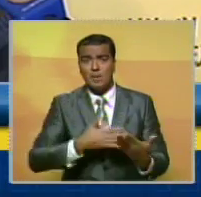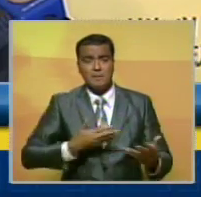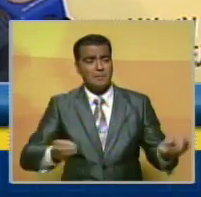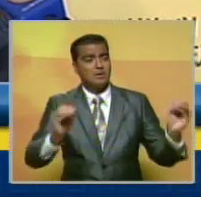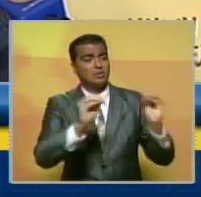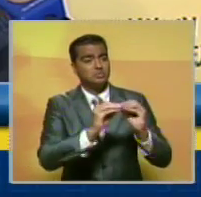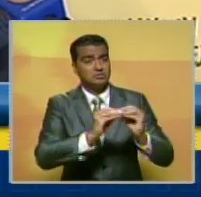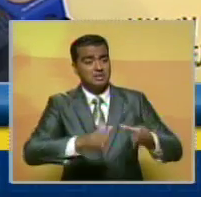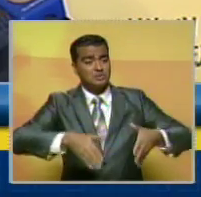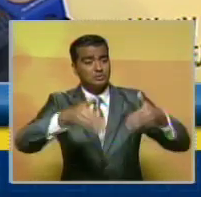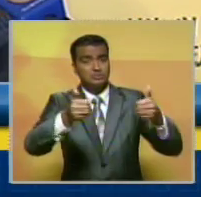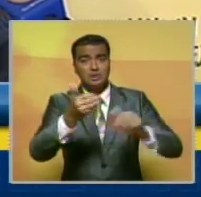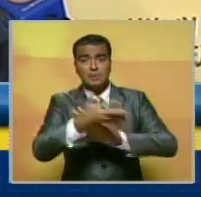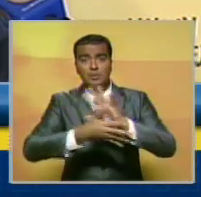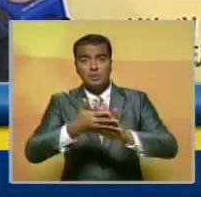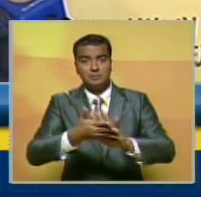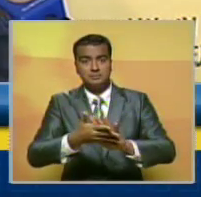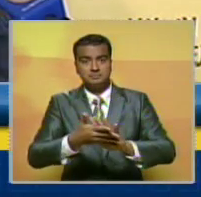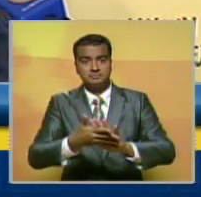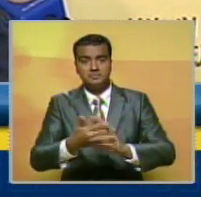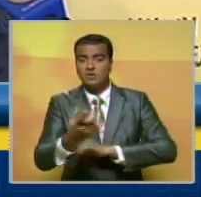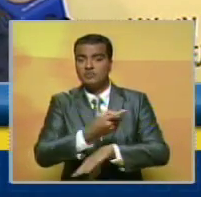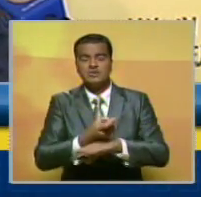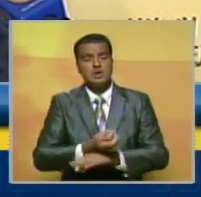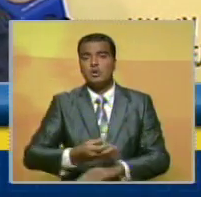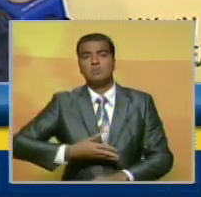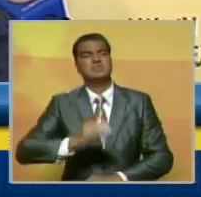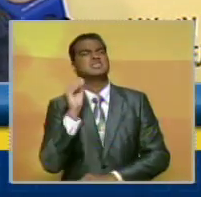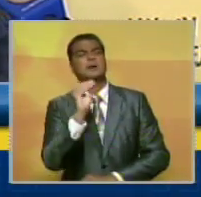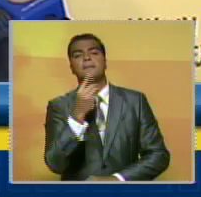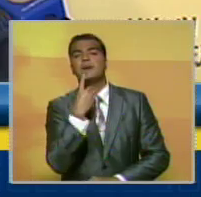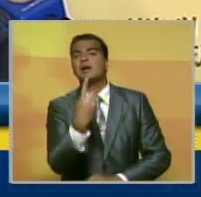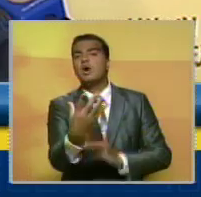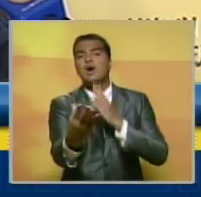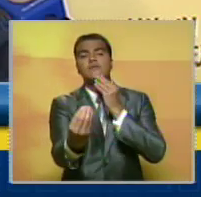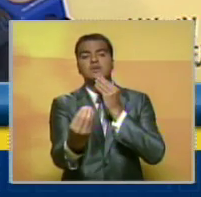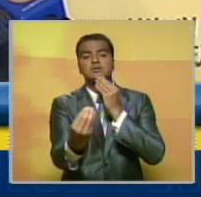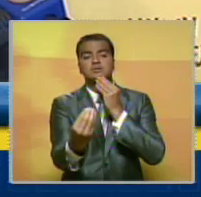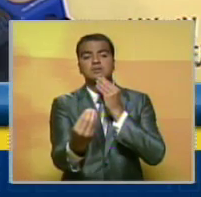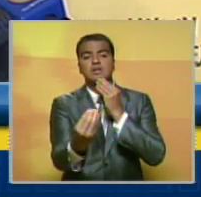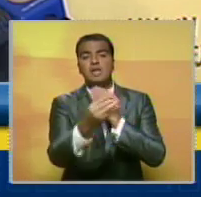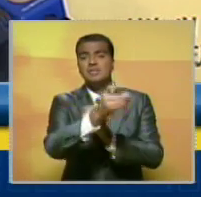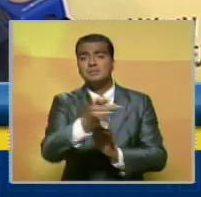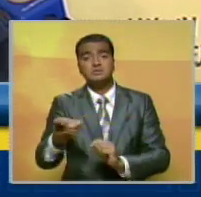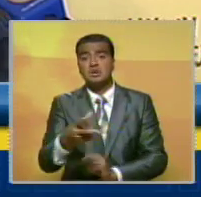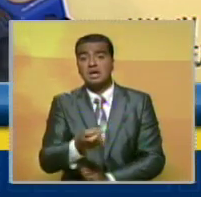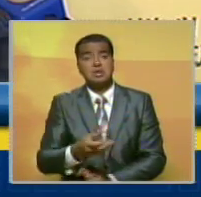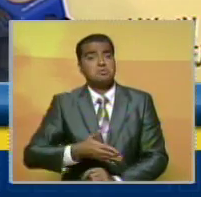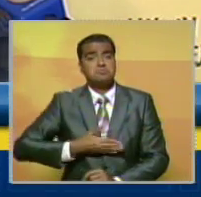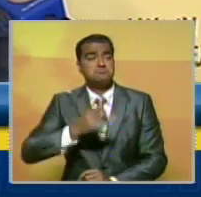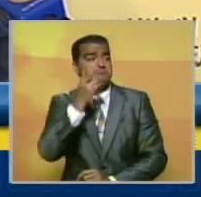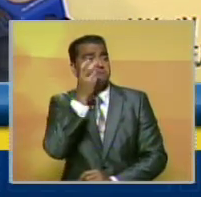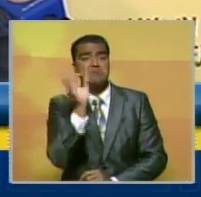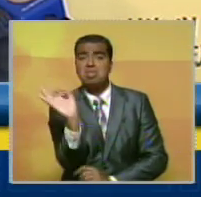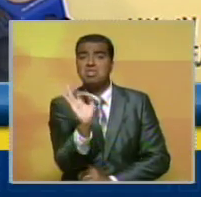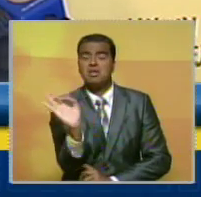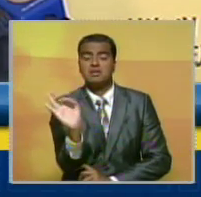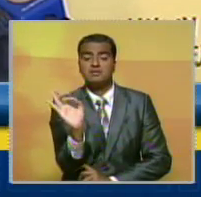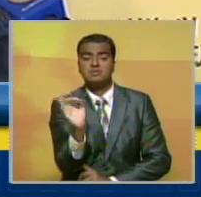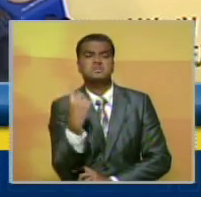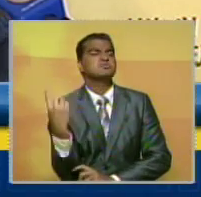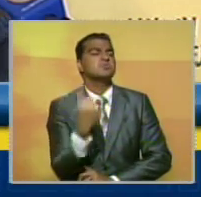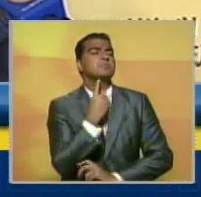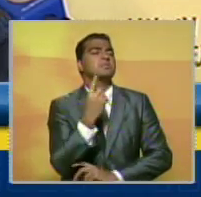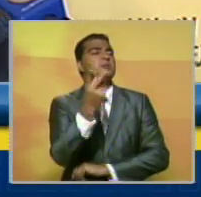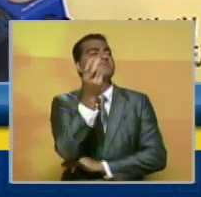problemas que el país está viviendo. El gobierno no puede convocar a un diálogo de sordos, donde vamos a escuchar monólogos del señor Maduro